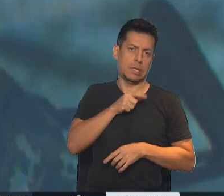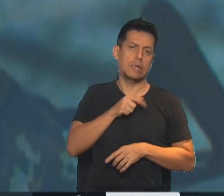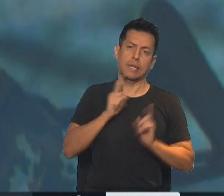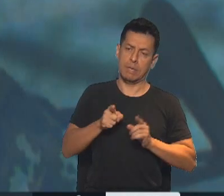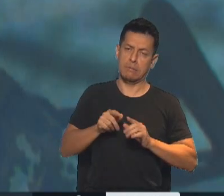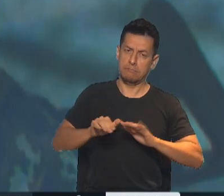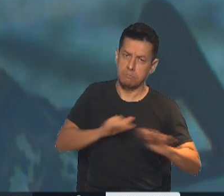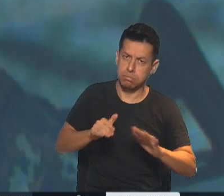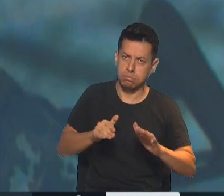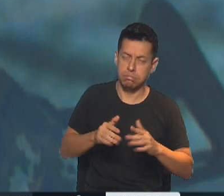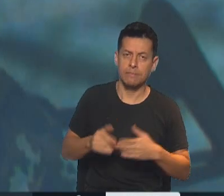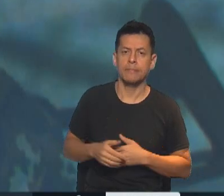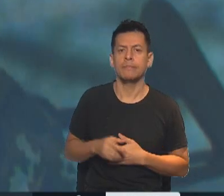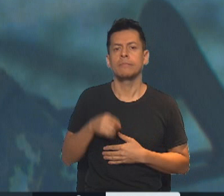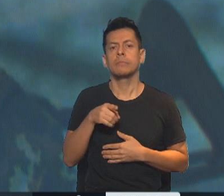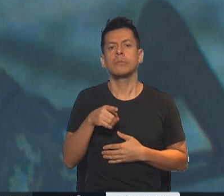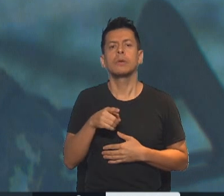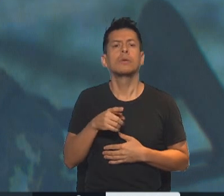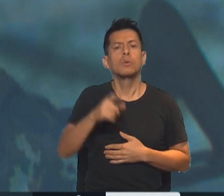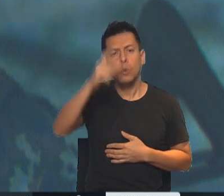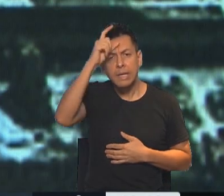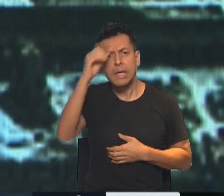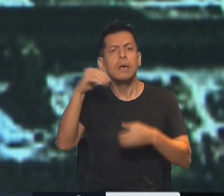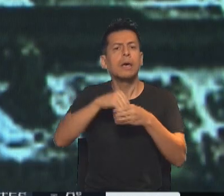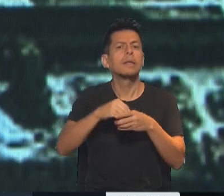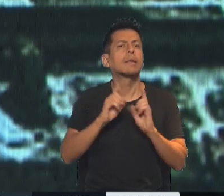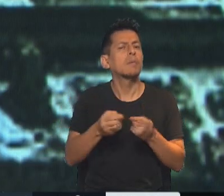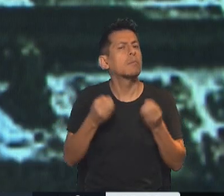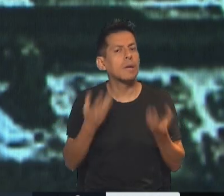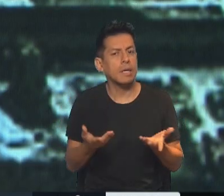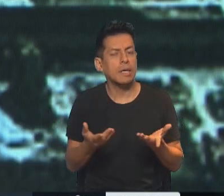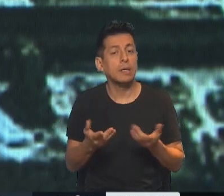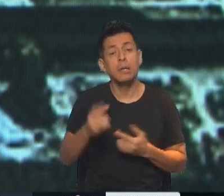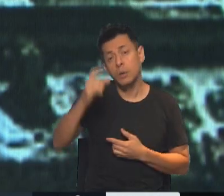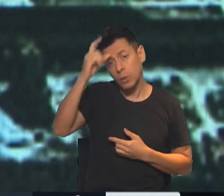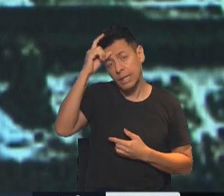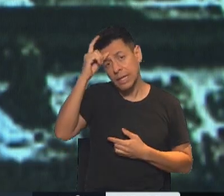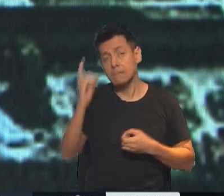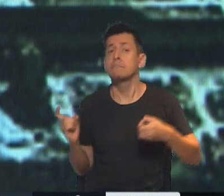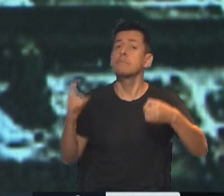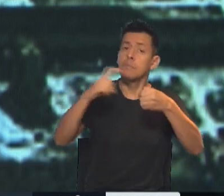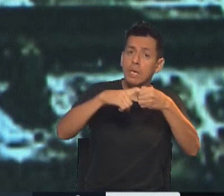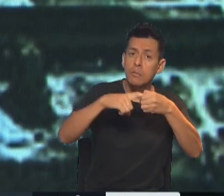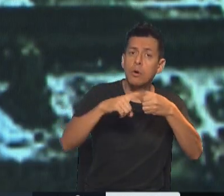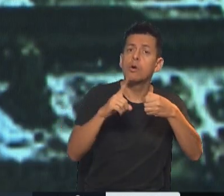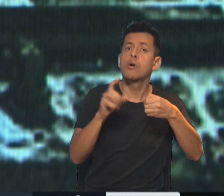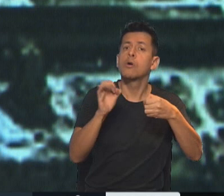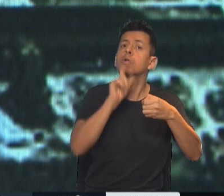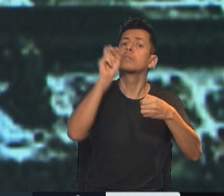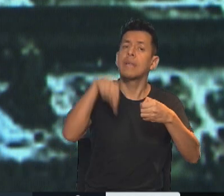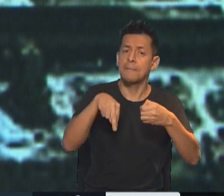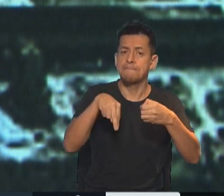porque de esta historia turquía también es protagonista alejandra bueno turquía es miembro de la otan aunque no sea tan europeo como los